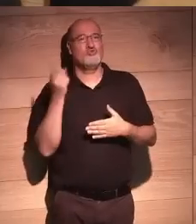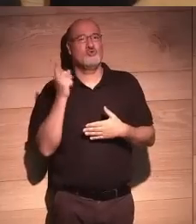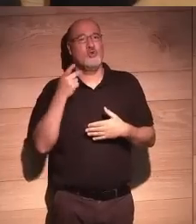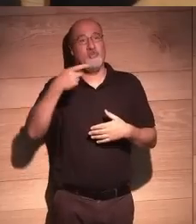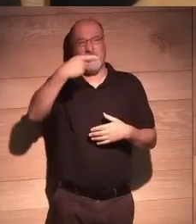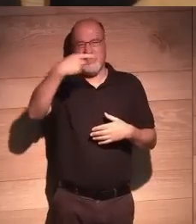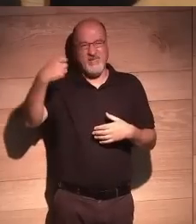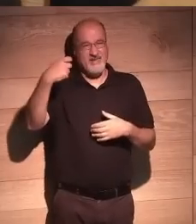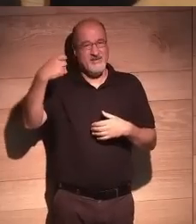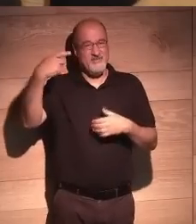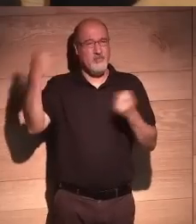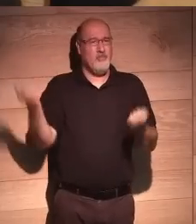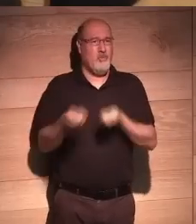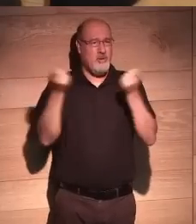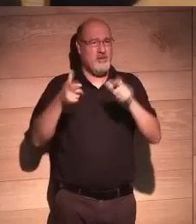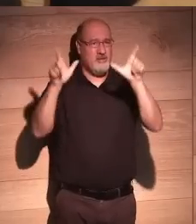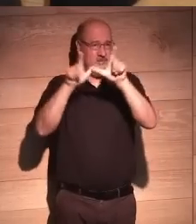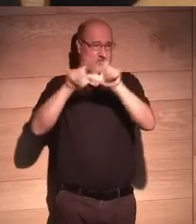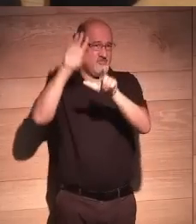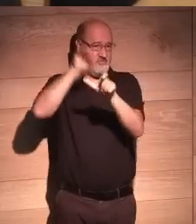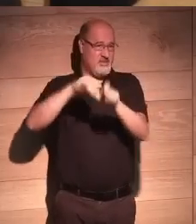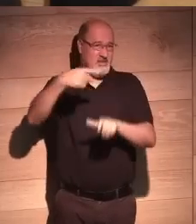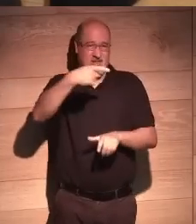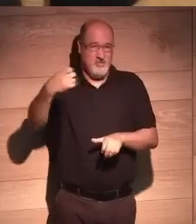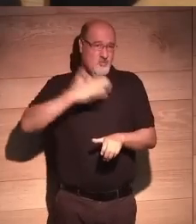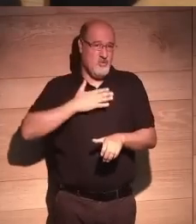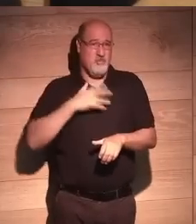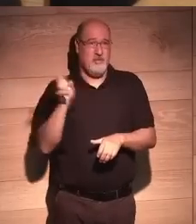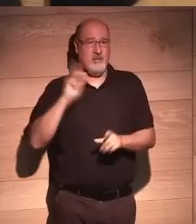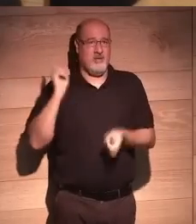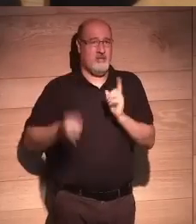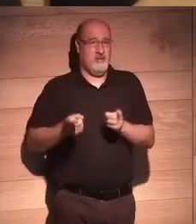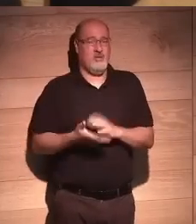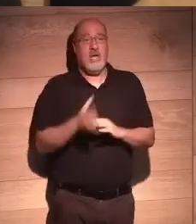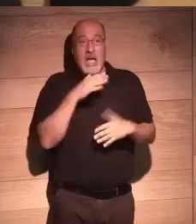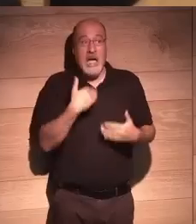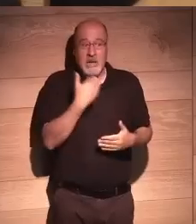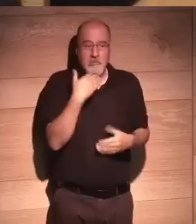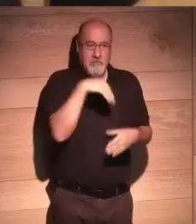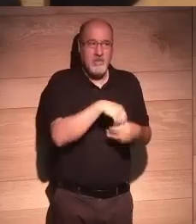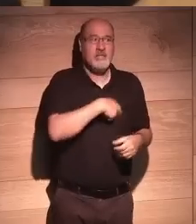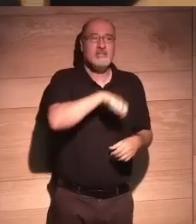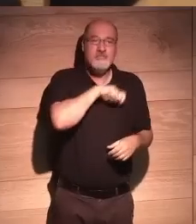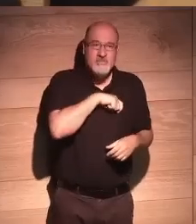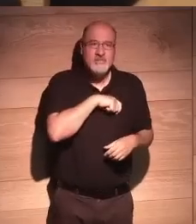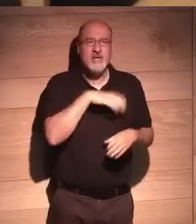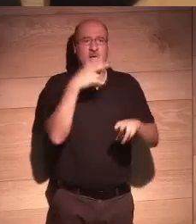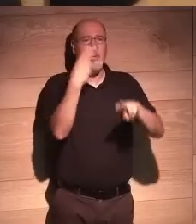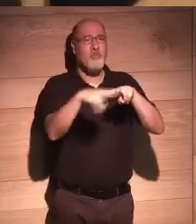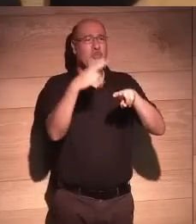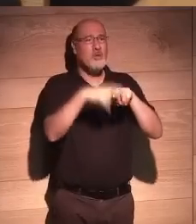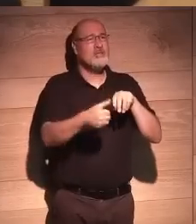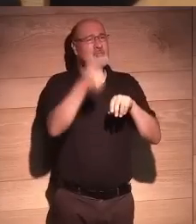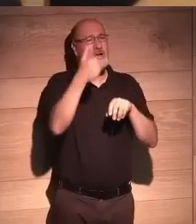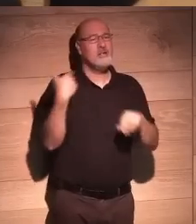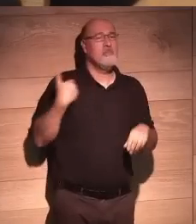negativo de esta propaganda televisiva, me gustaría saber si, por lo menos aquí en España, la política